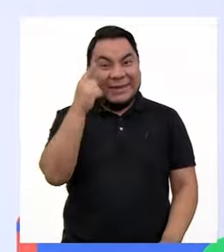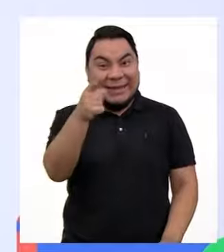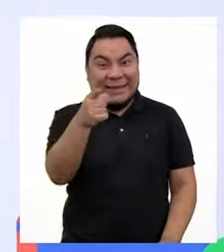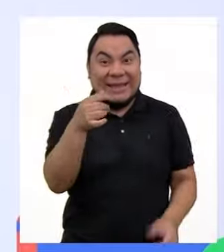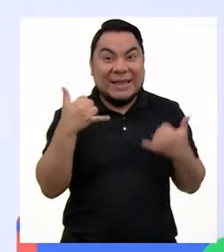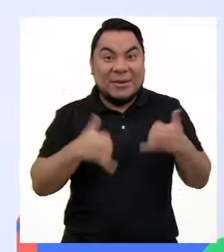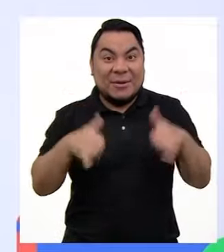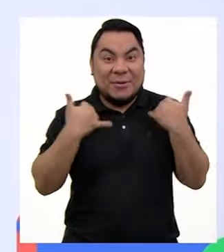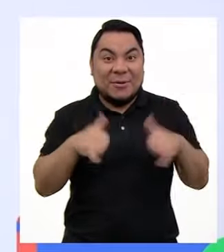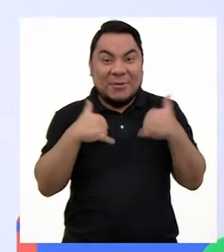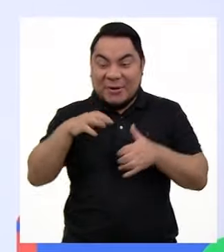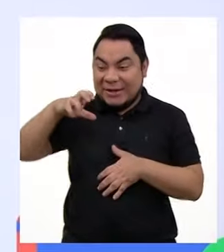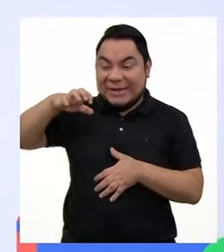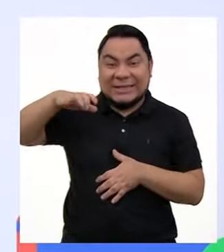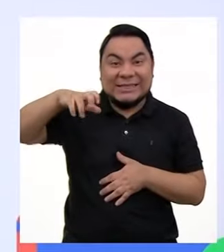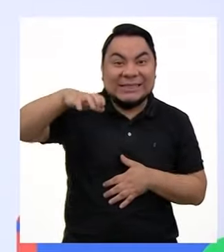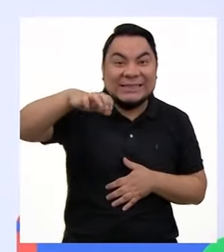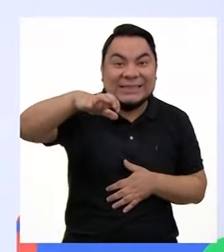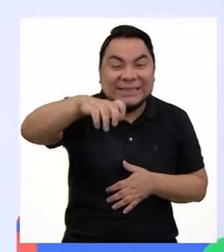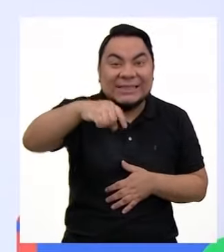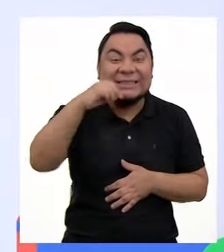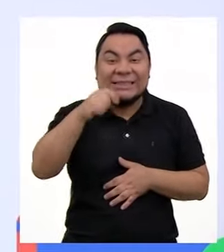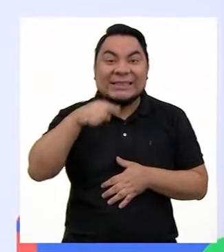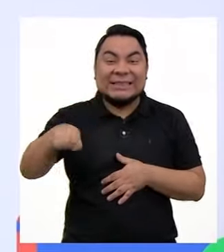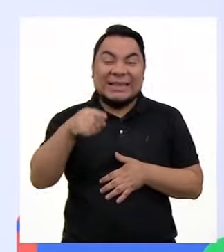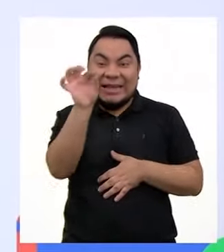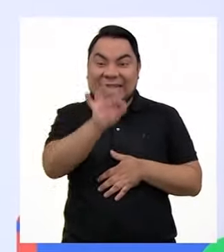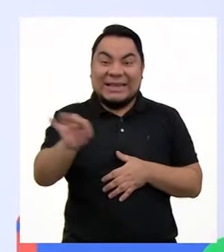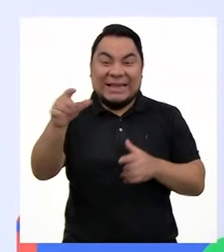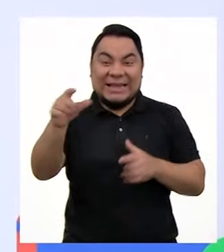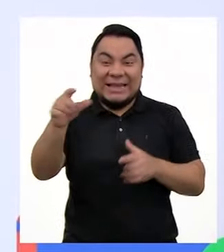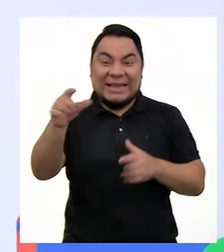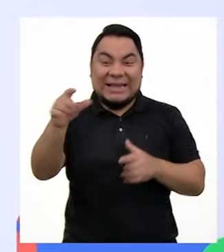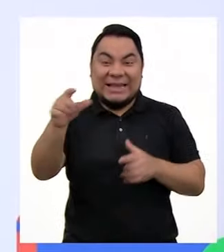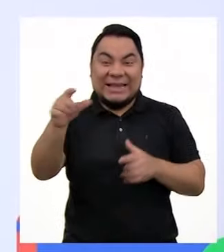arañas y hacemos una tela de araña grande en nuestra casa?